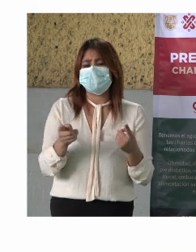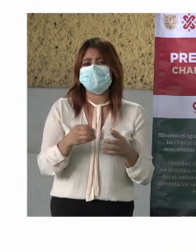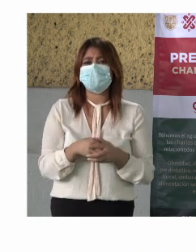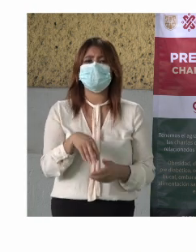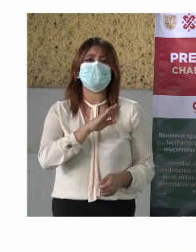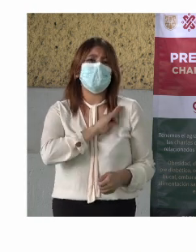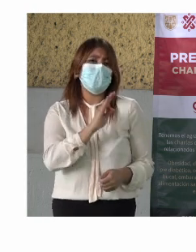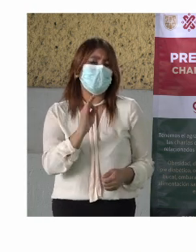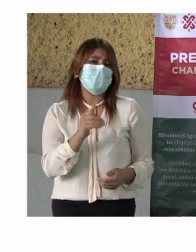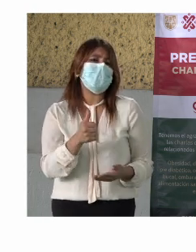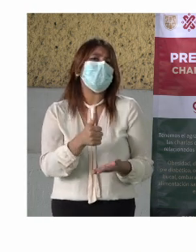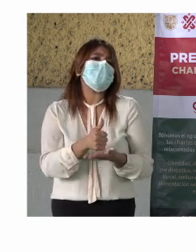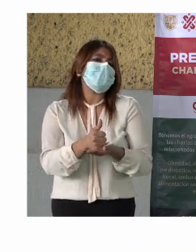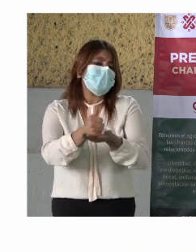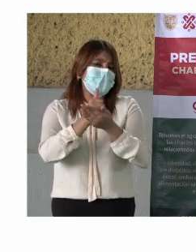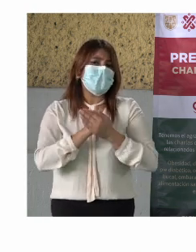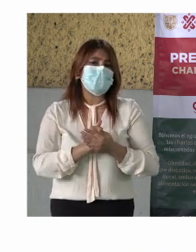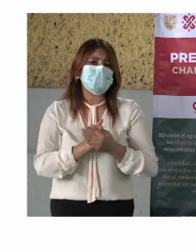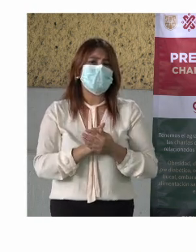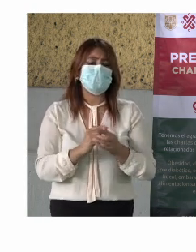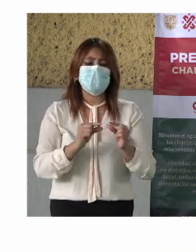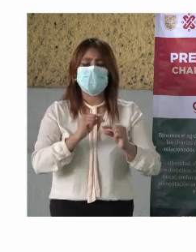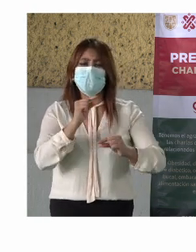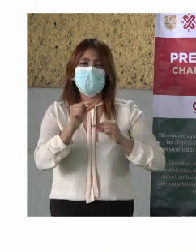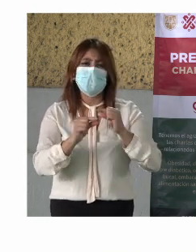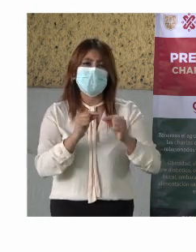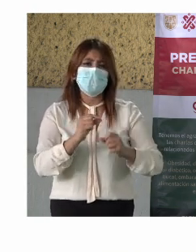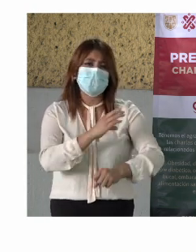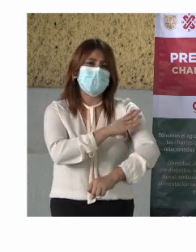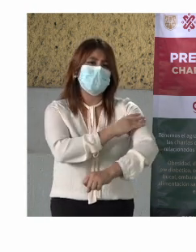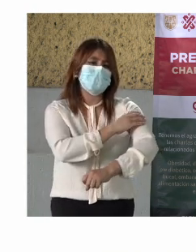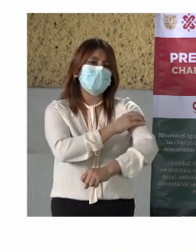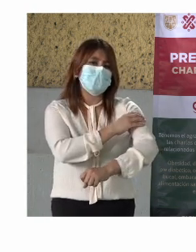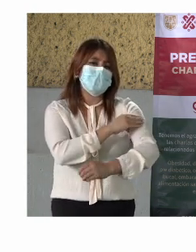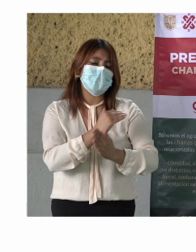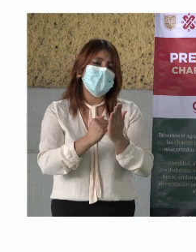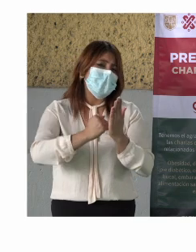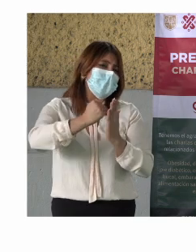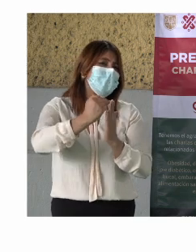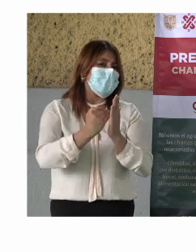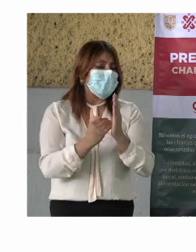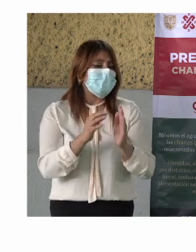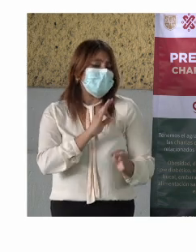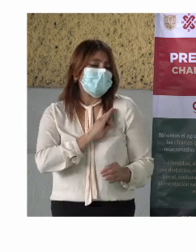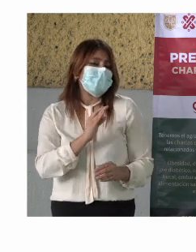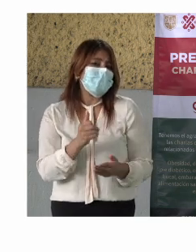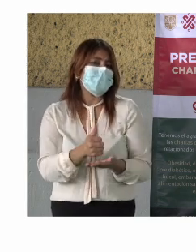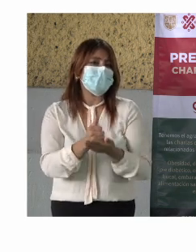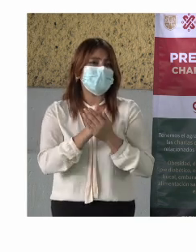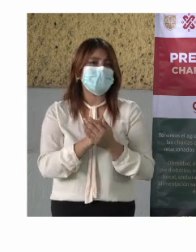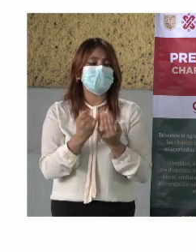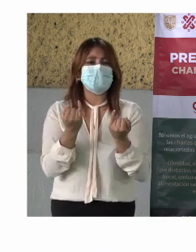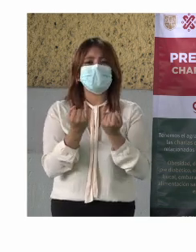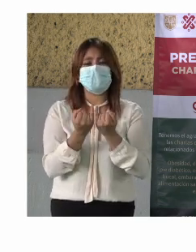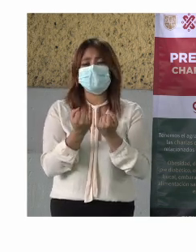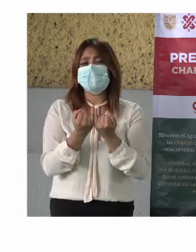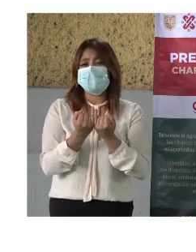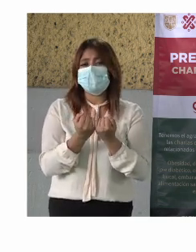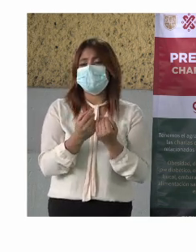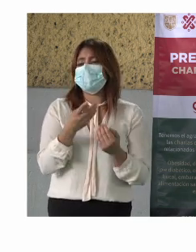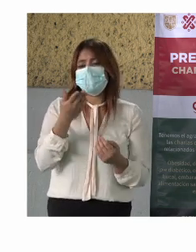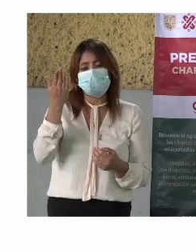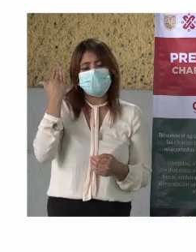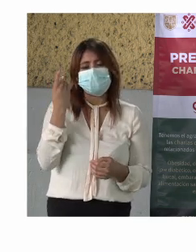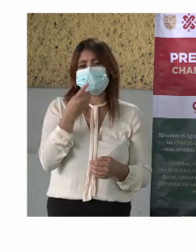pueden ayudar discretamente a controlar un poco la presión arterial, pero ven como también en el músculo, en el páncreas, como ya